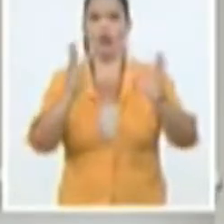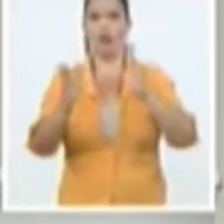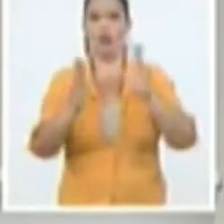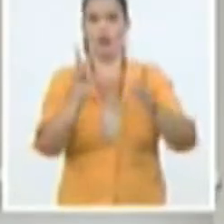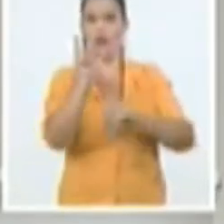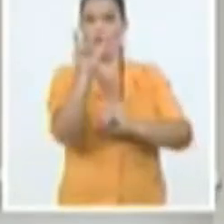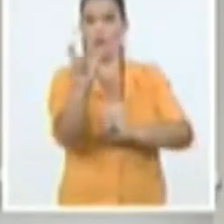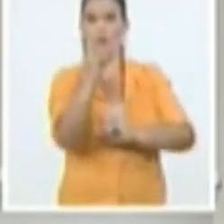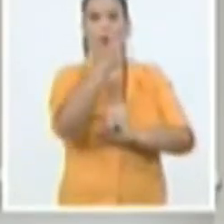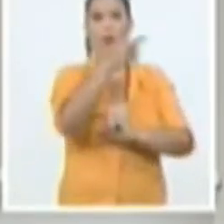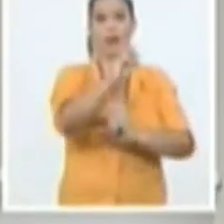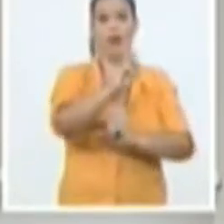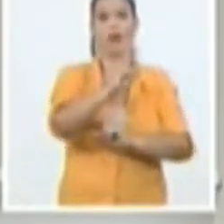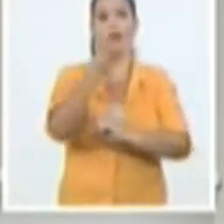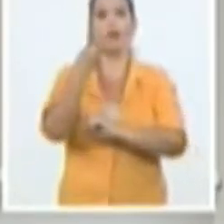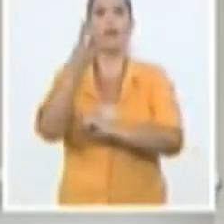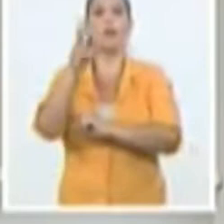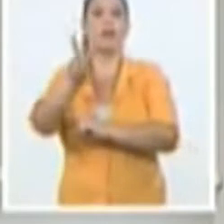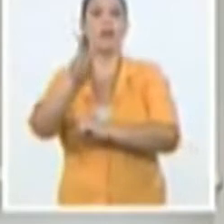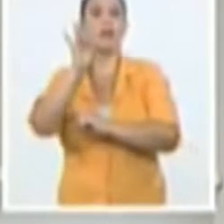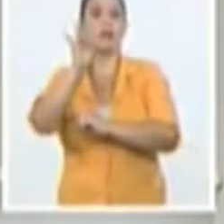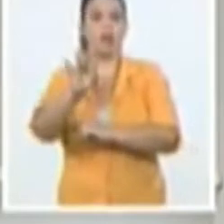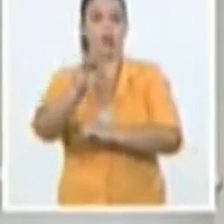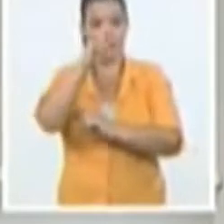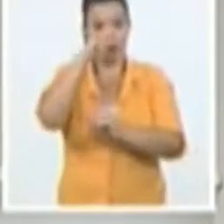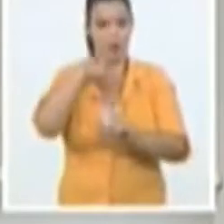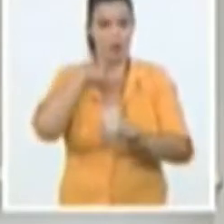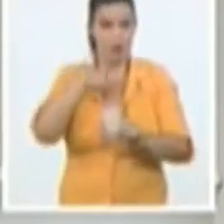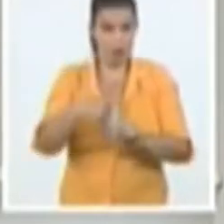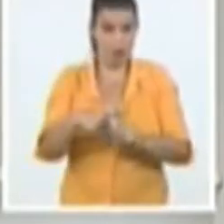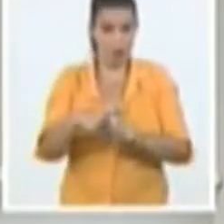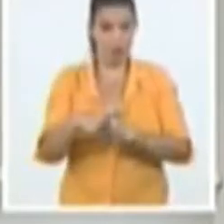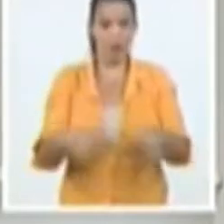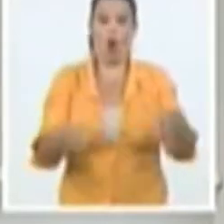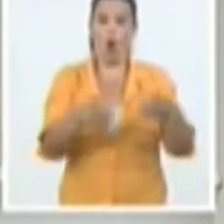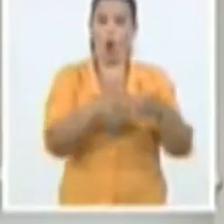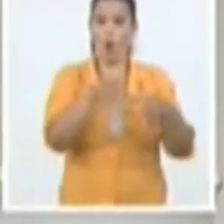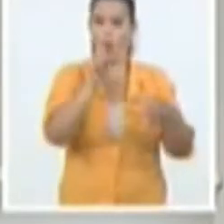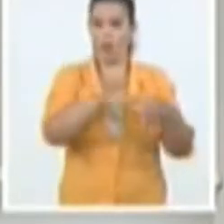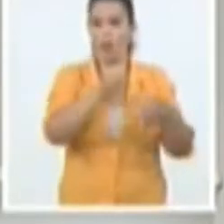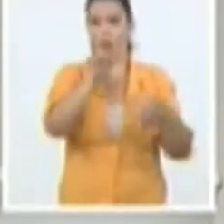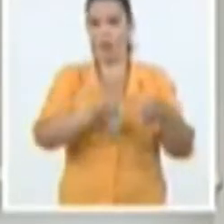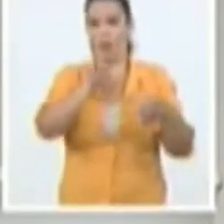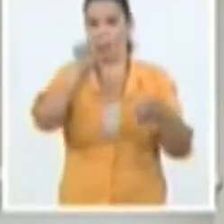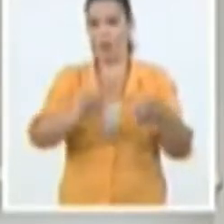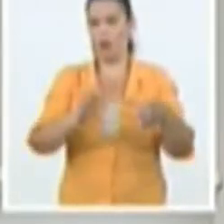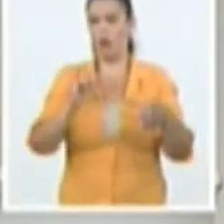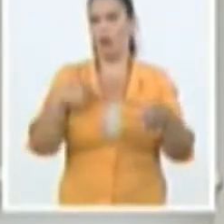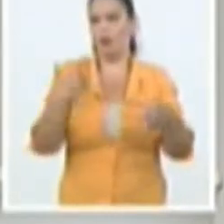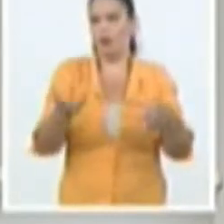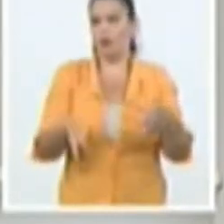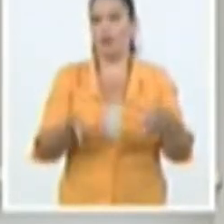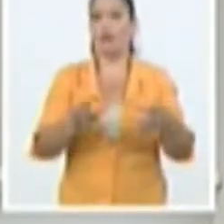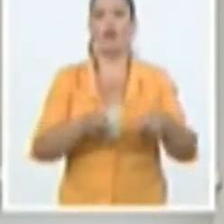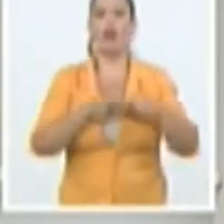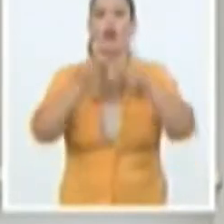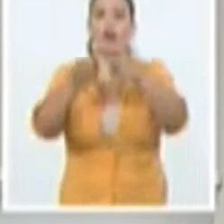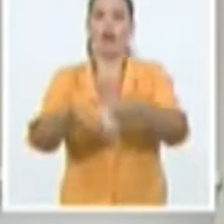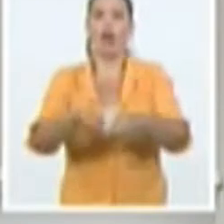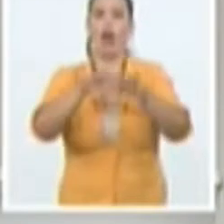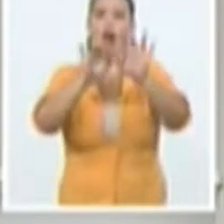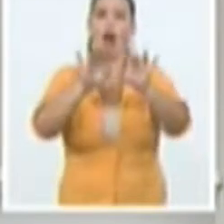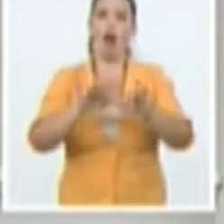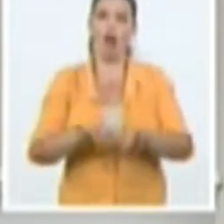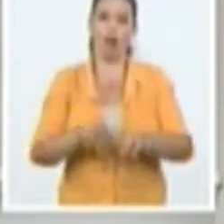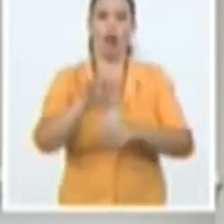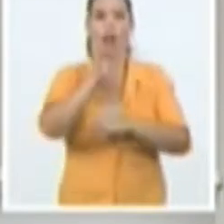grupo de ciudadanos entregaron en las sedes de los gobiernos municipales o provinciales de 8 provincias del